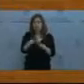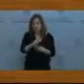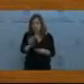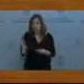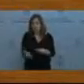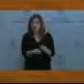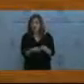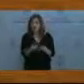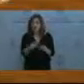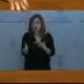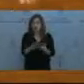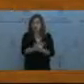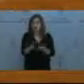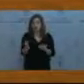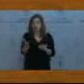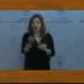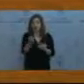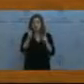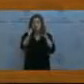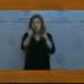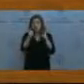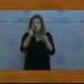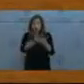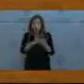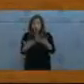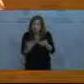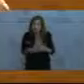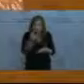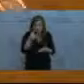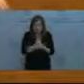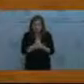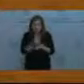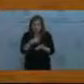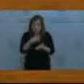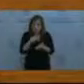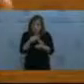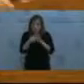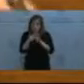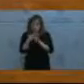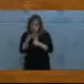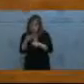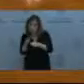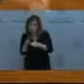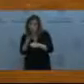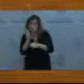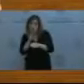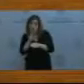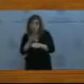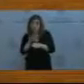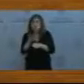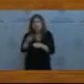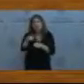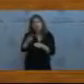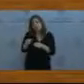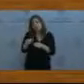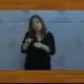se exploren todas las soluciones y luego esa fracción resto que quede y que sea la mínima posible, pues sí que ya se someta a